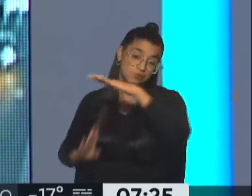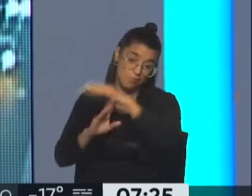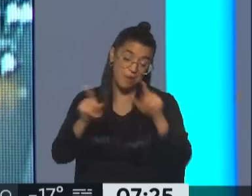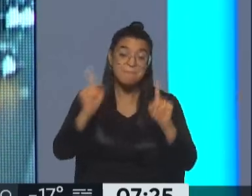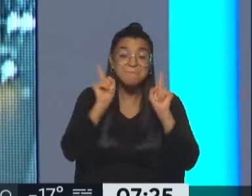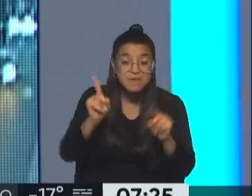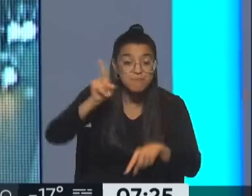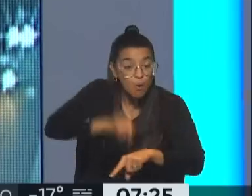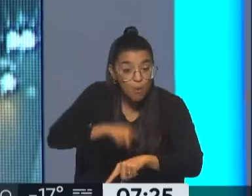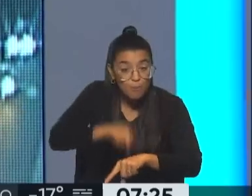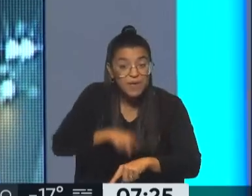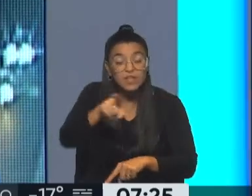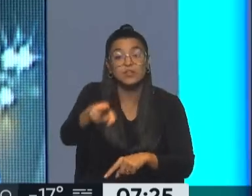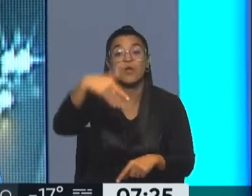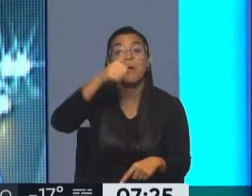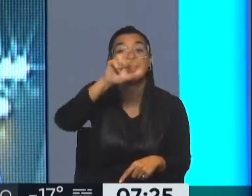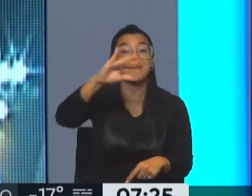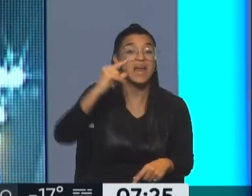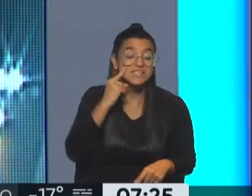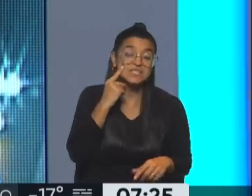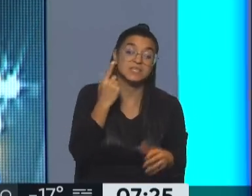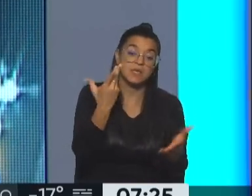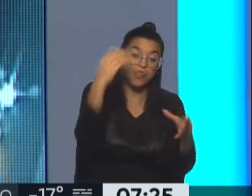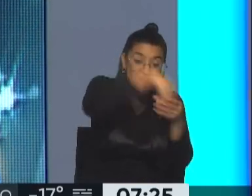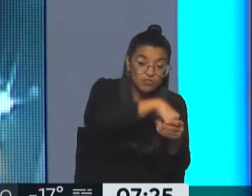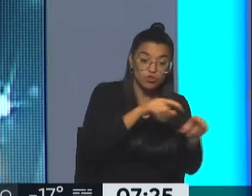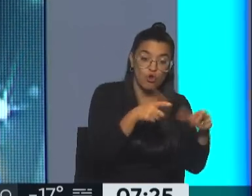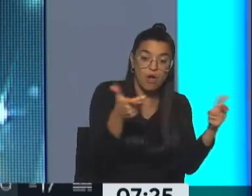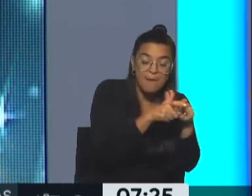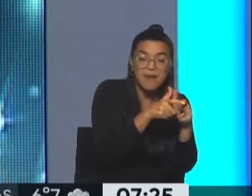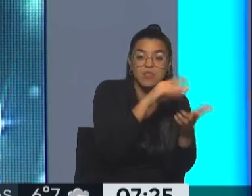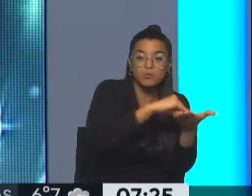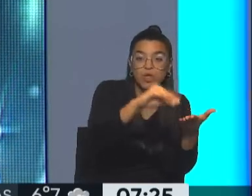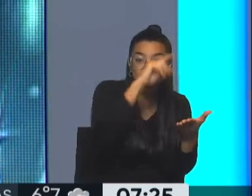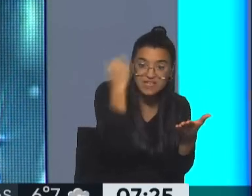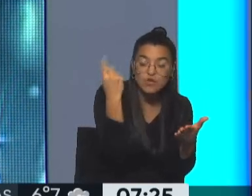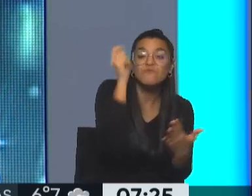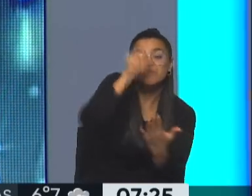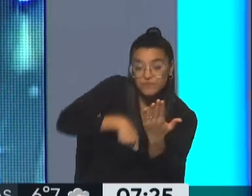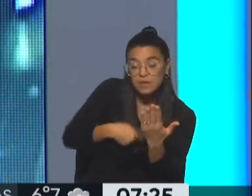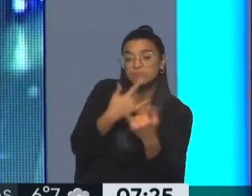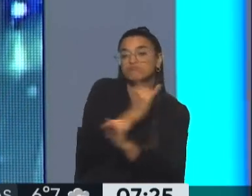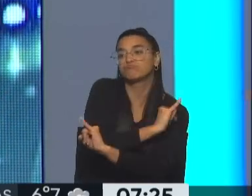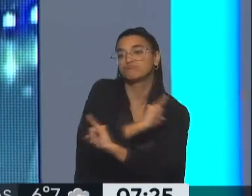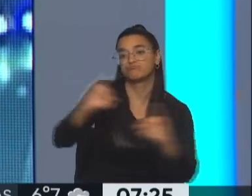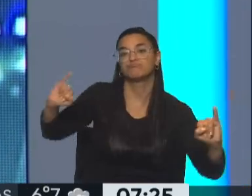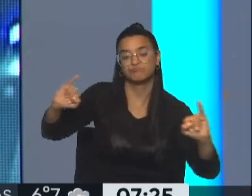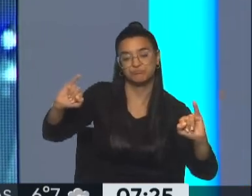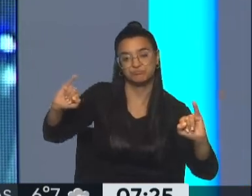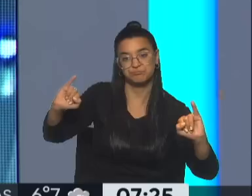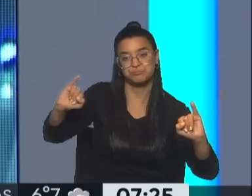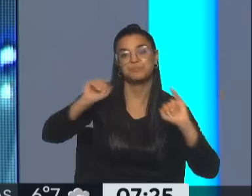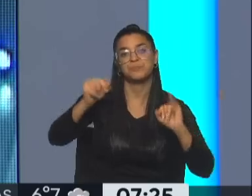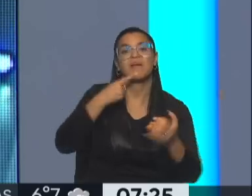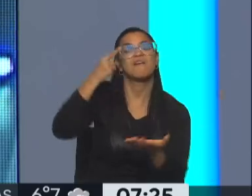mismo momento, con Marchi en la Cámara de Diputados de la Nación, firmaron y dieron a conocer